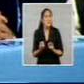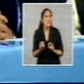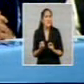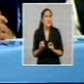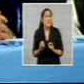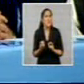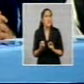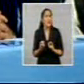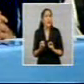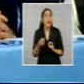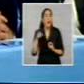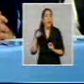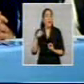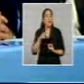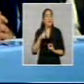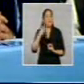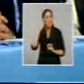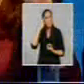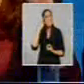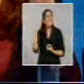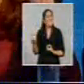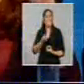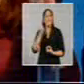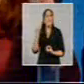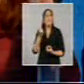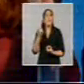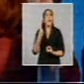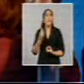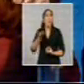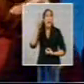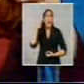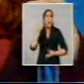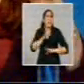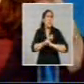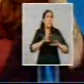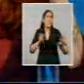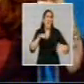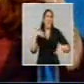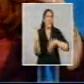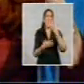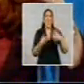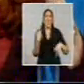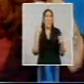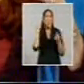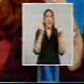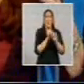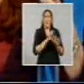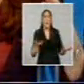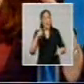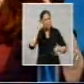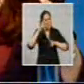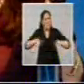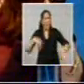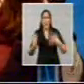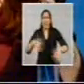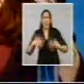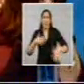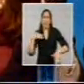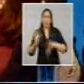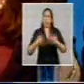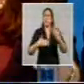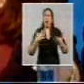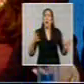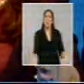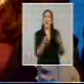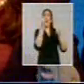en lo que él llamaba la salida del infierno, necesitábamos políticas públicas activas que recuperaran esas